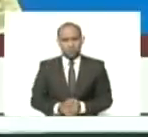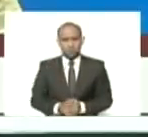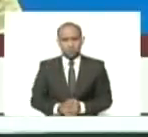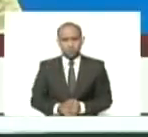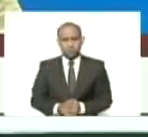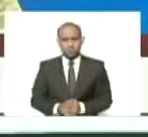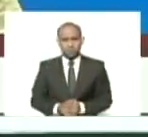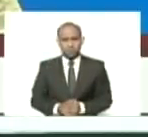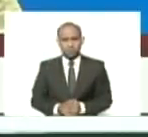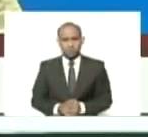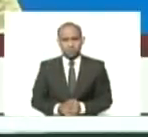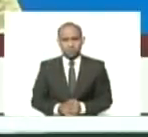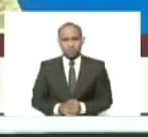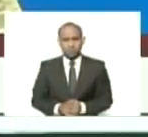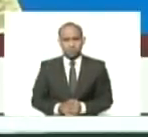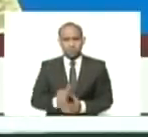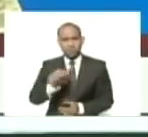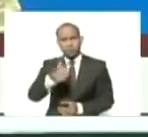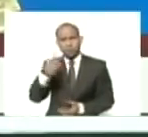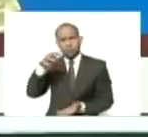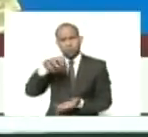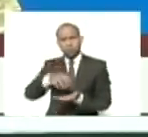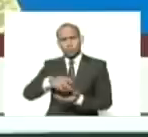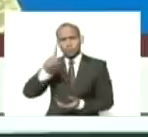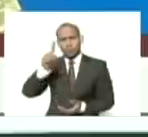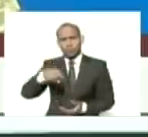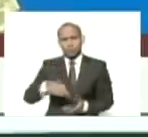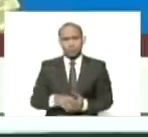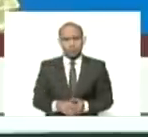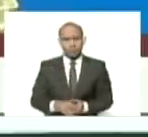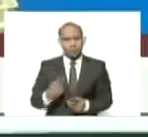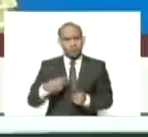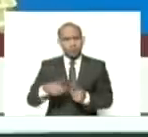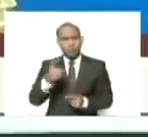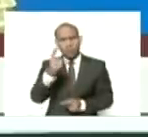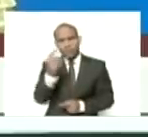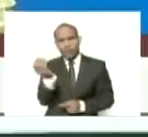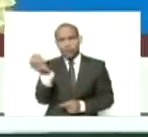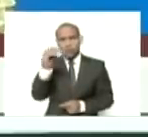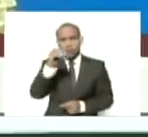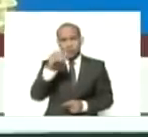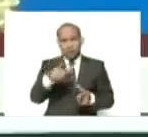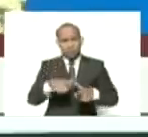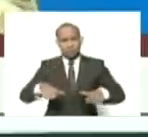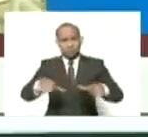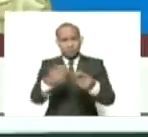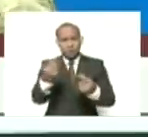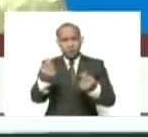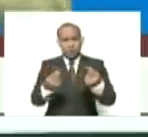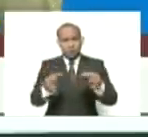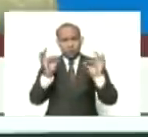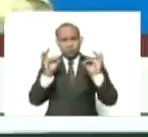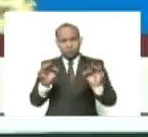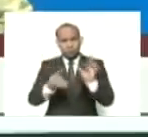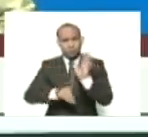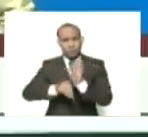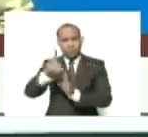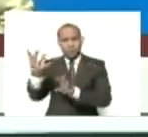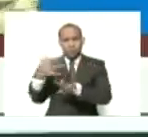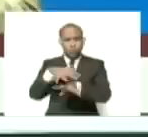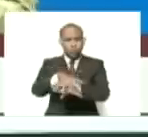Salvo allá en Paraguaná un poquito, pero no es la idea. Las zonas económicas especiales es un concepto para el desarrollo